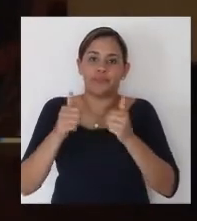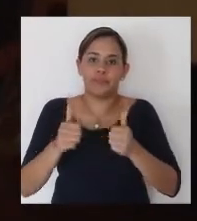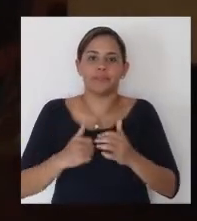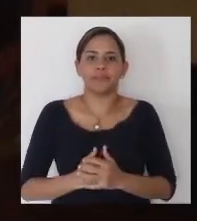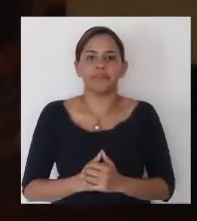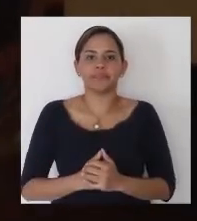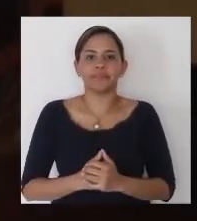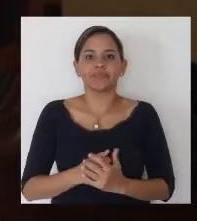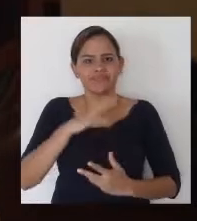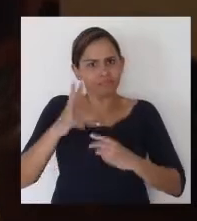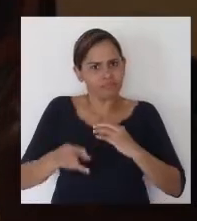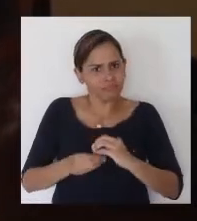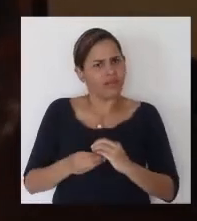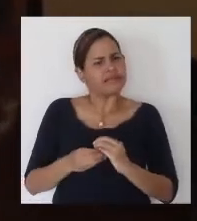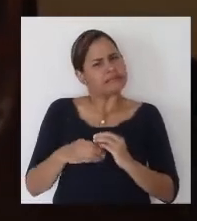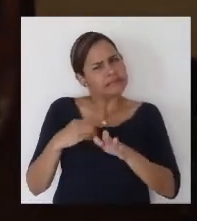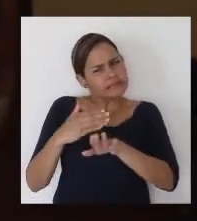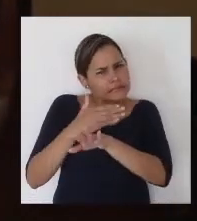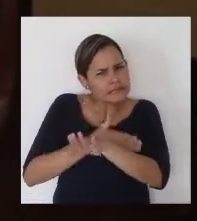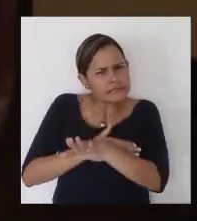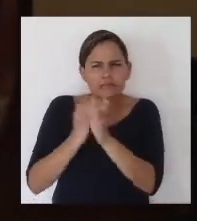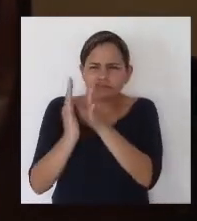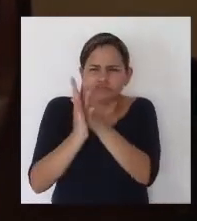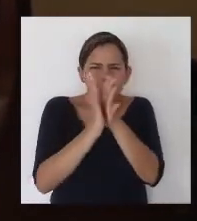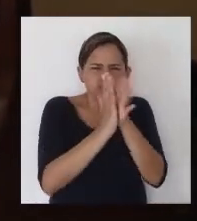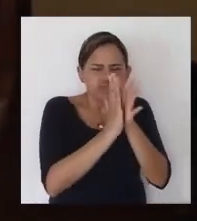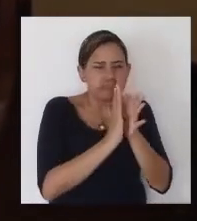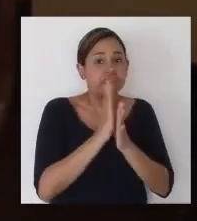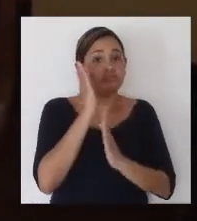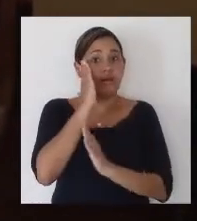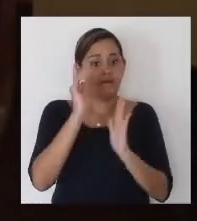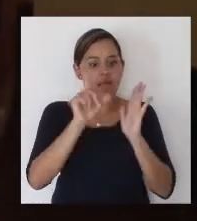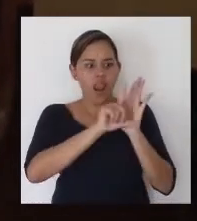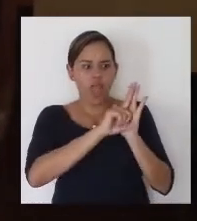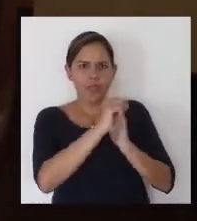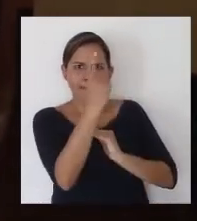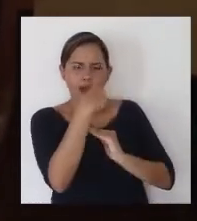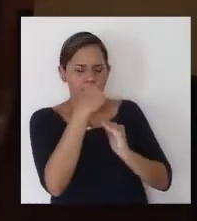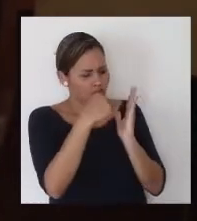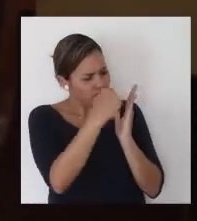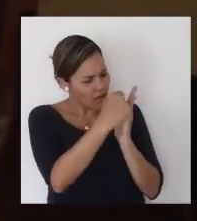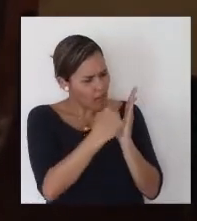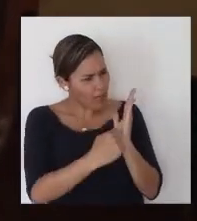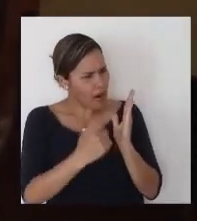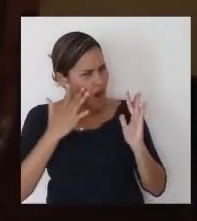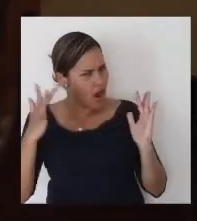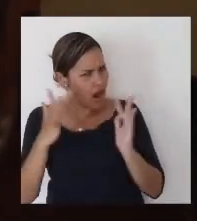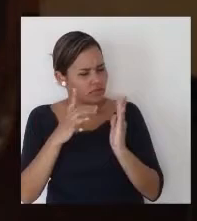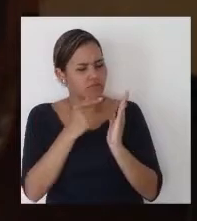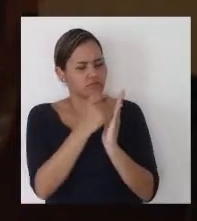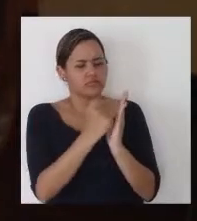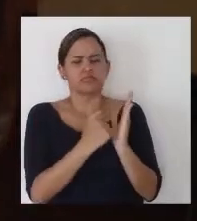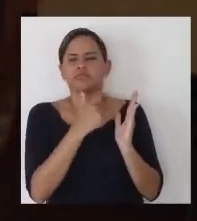del cesar y magdalena quién es se encuentran con nosotros en este momento